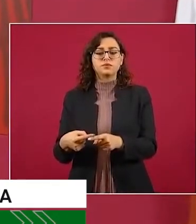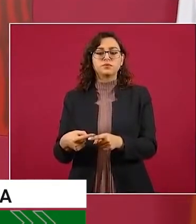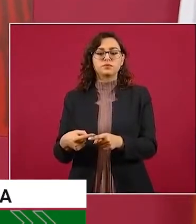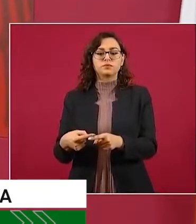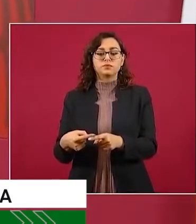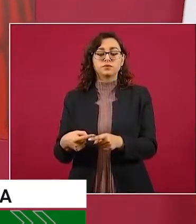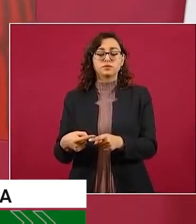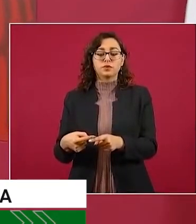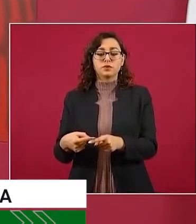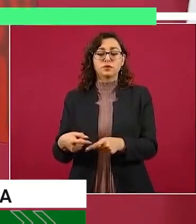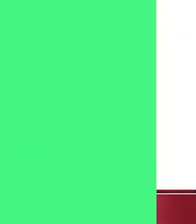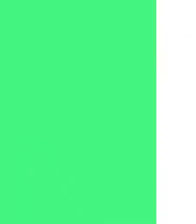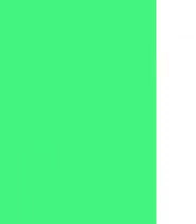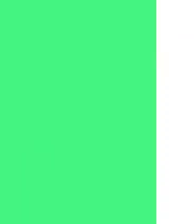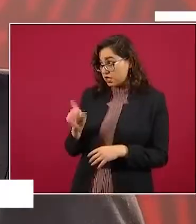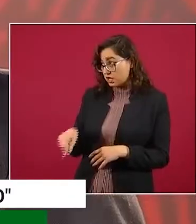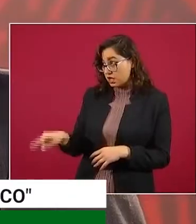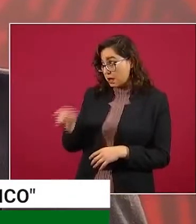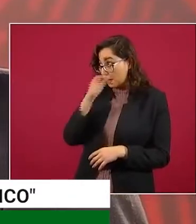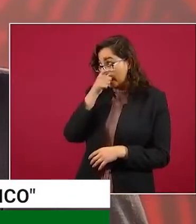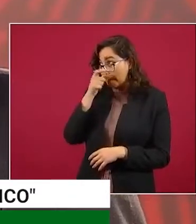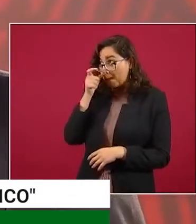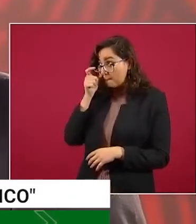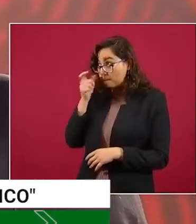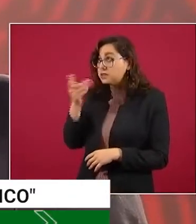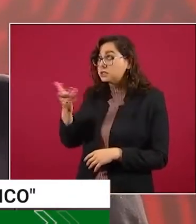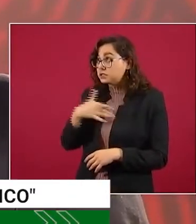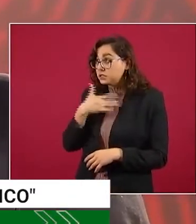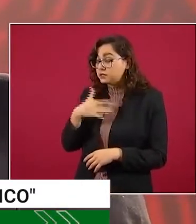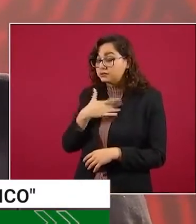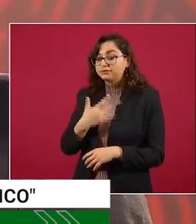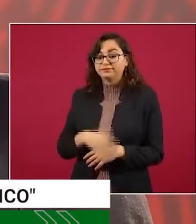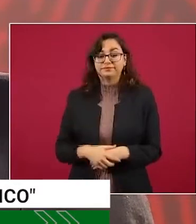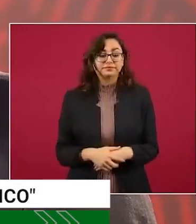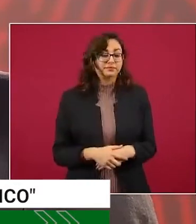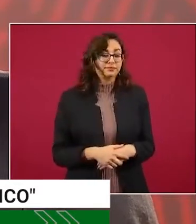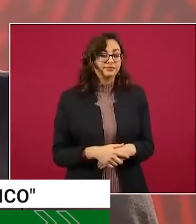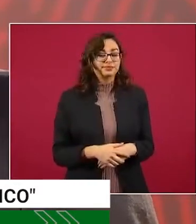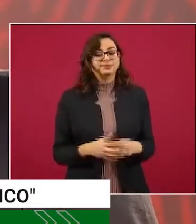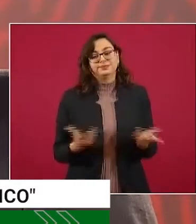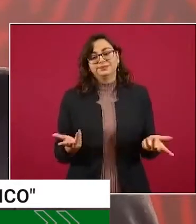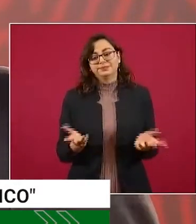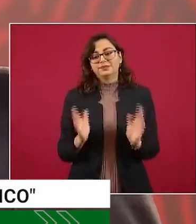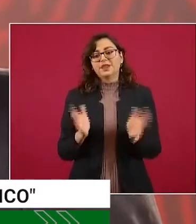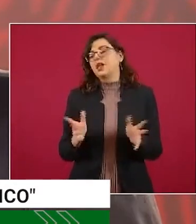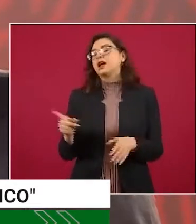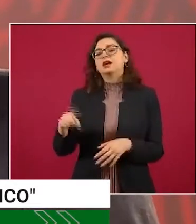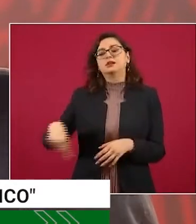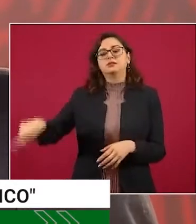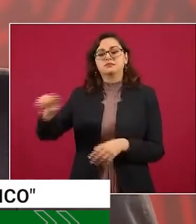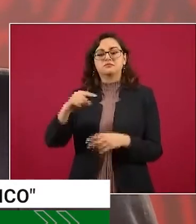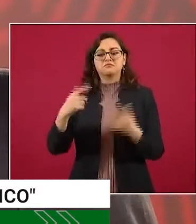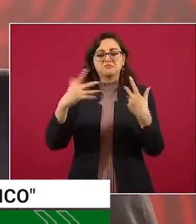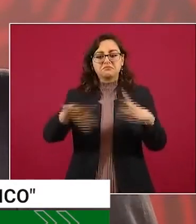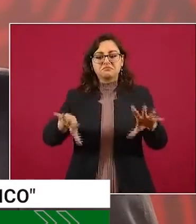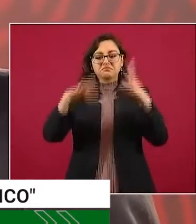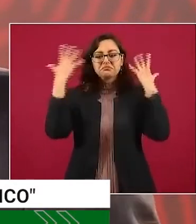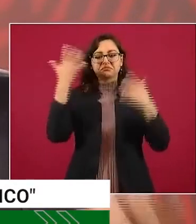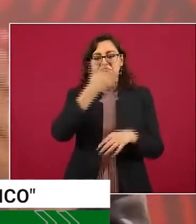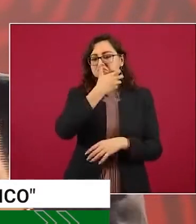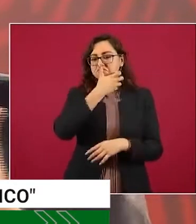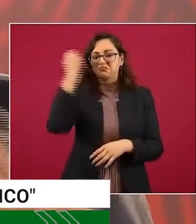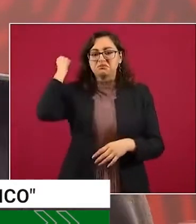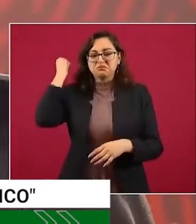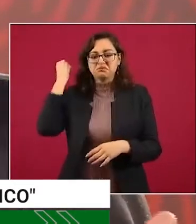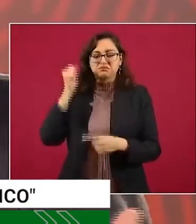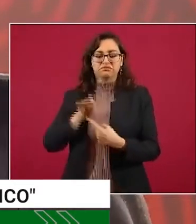Tatiana Cloutier. El mandatario mexicano calificó como un hecho histórico la alianza del PRI, PAN y PRD rumbo